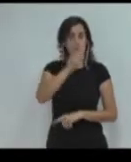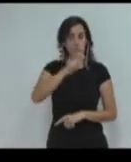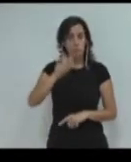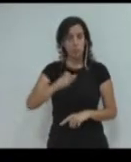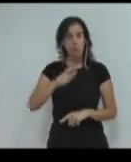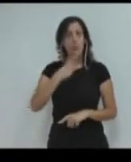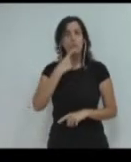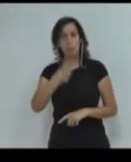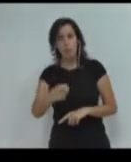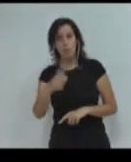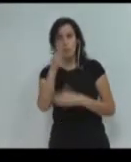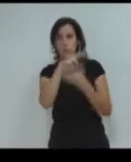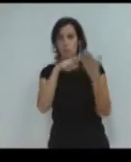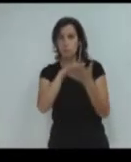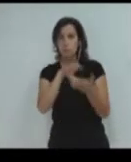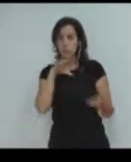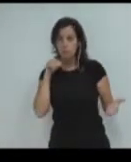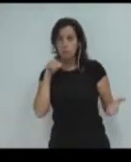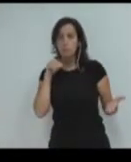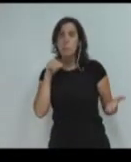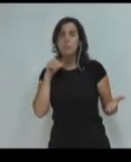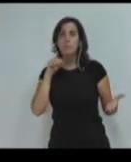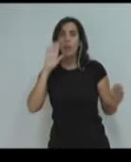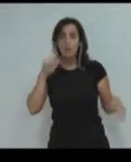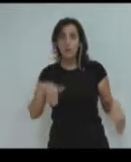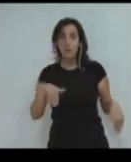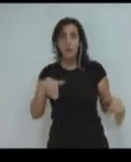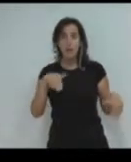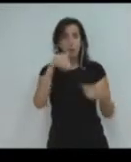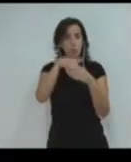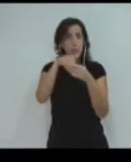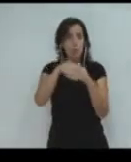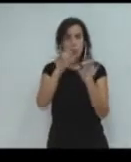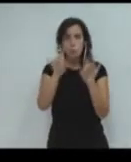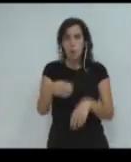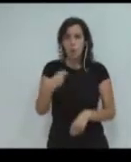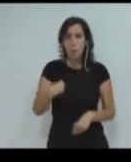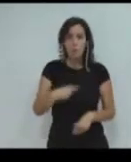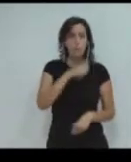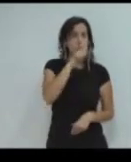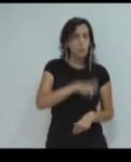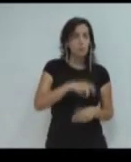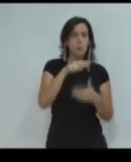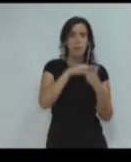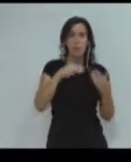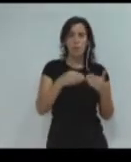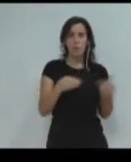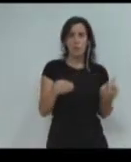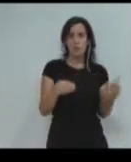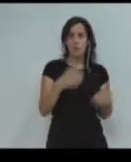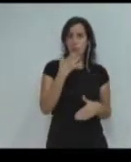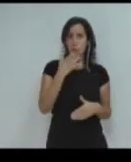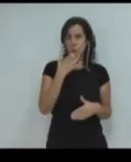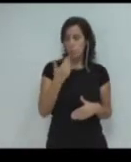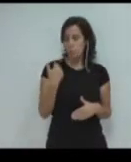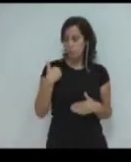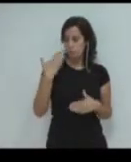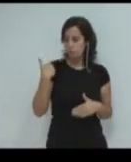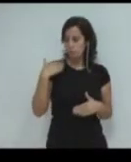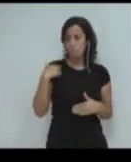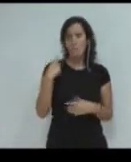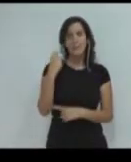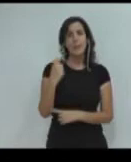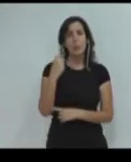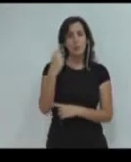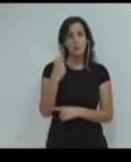comprensión lectora tenga el mismo contenido que una persona que lee el original. Por ejemplo, la adaptación que se hizo hace varios años del